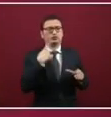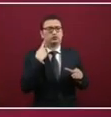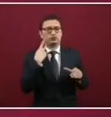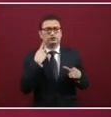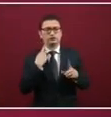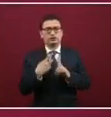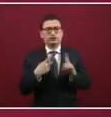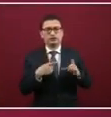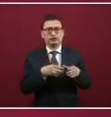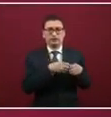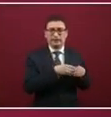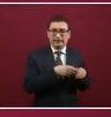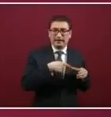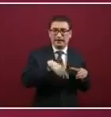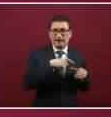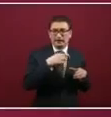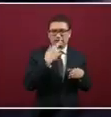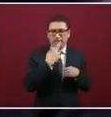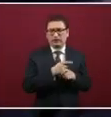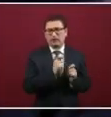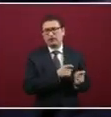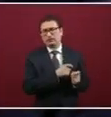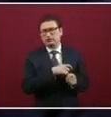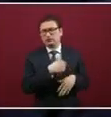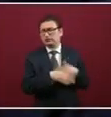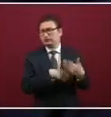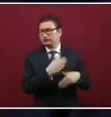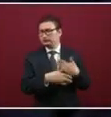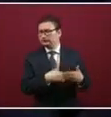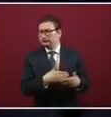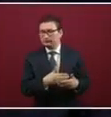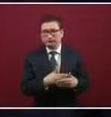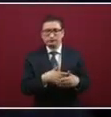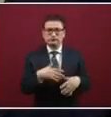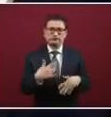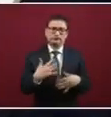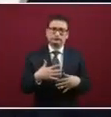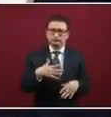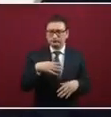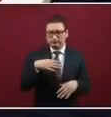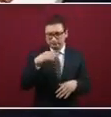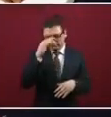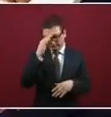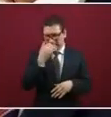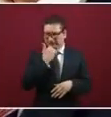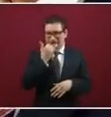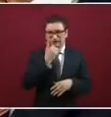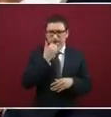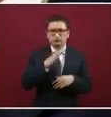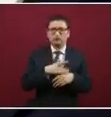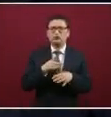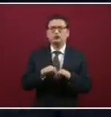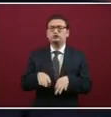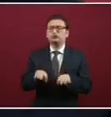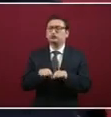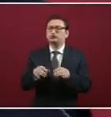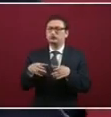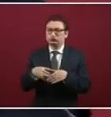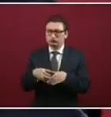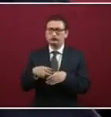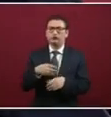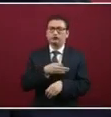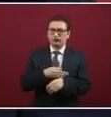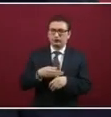y pensar de que eso no era lo importante, que lo importante era la